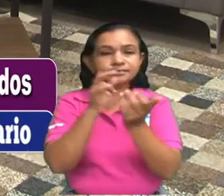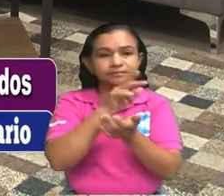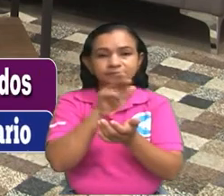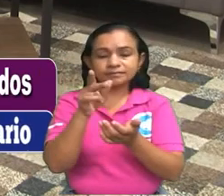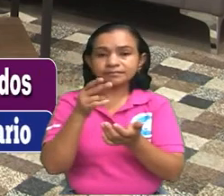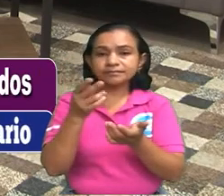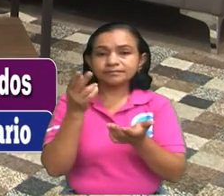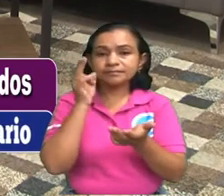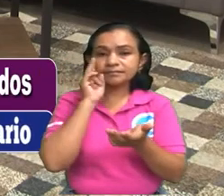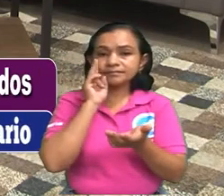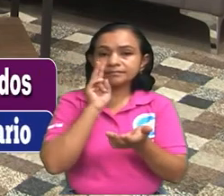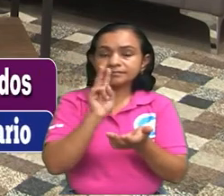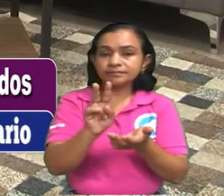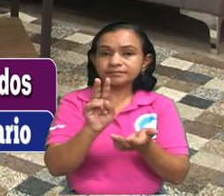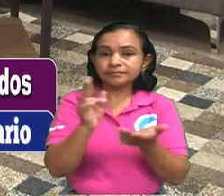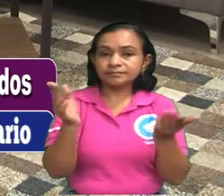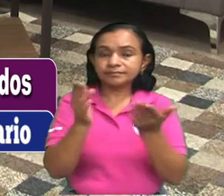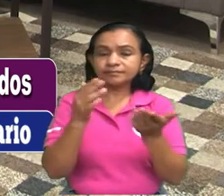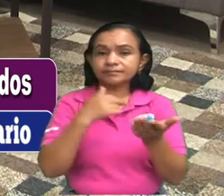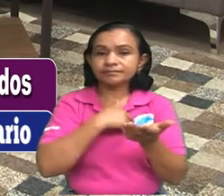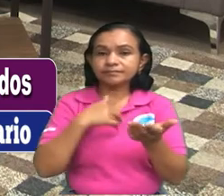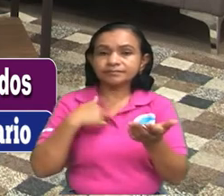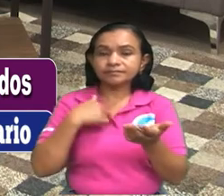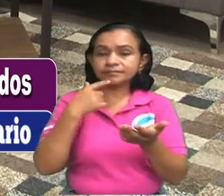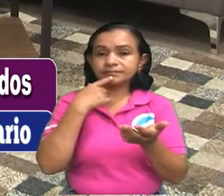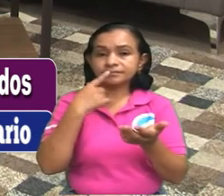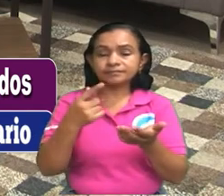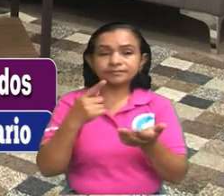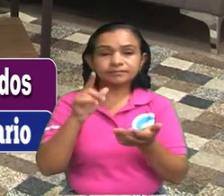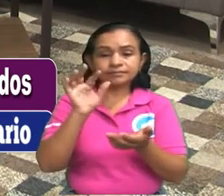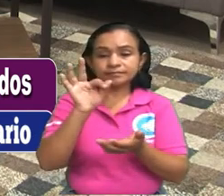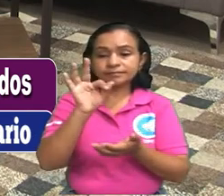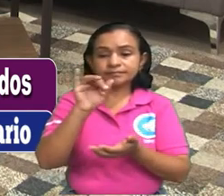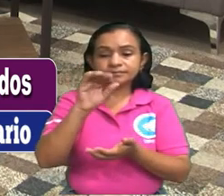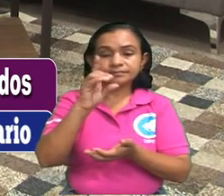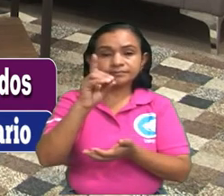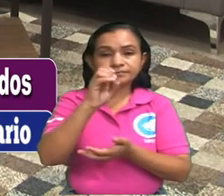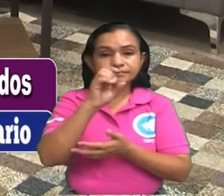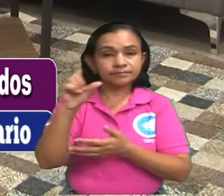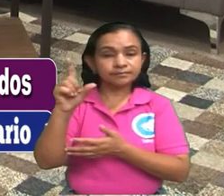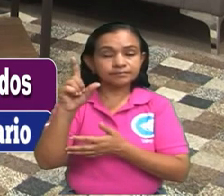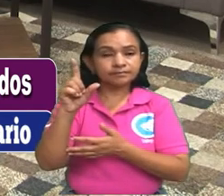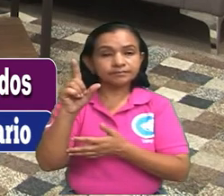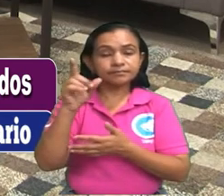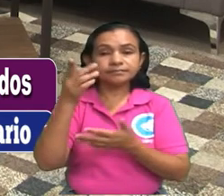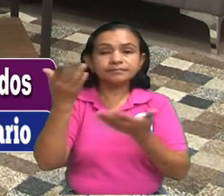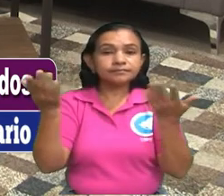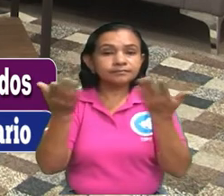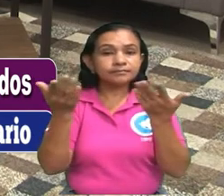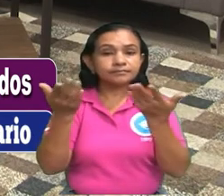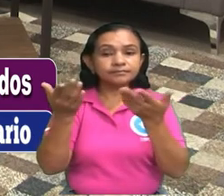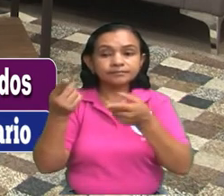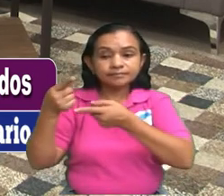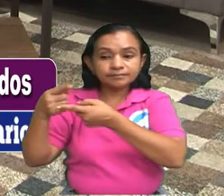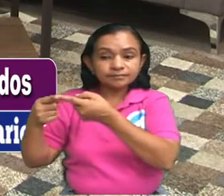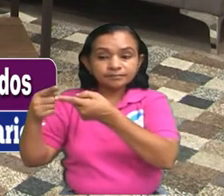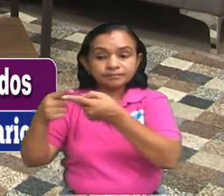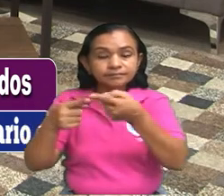si nosotros nos situamos en lo que decía el comandante Fidel Castro sobre la distribución